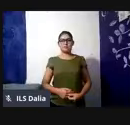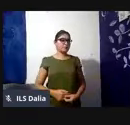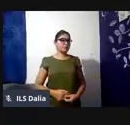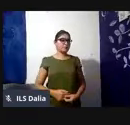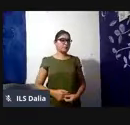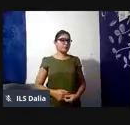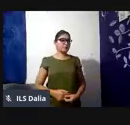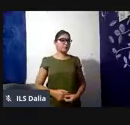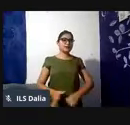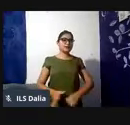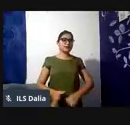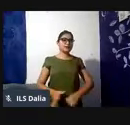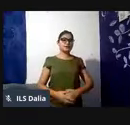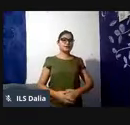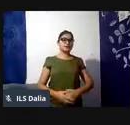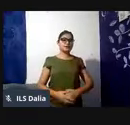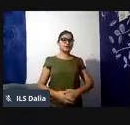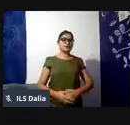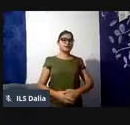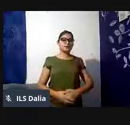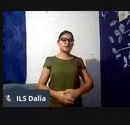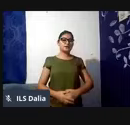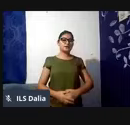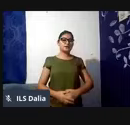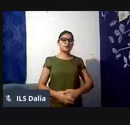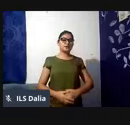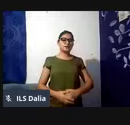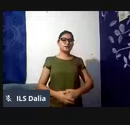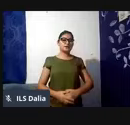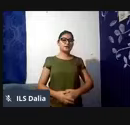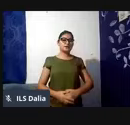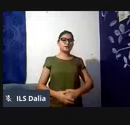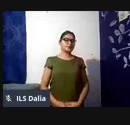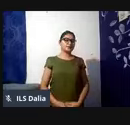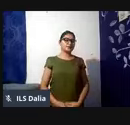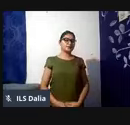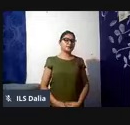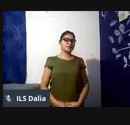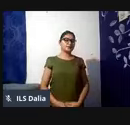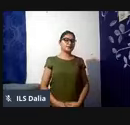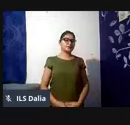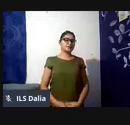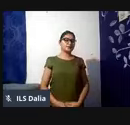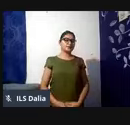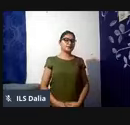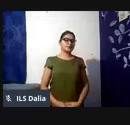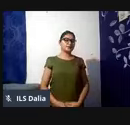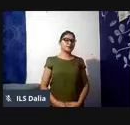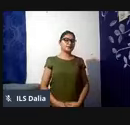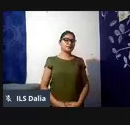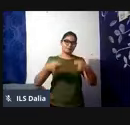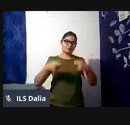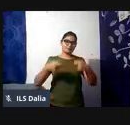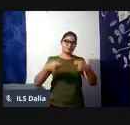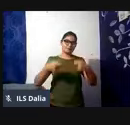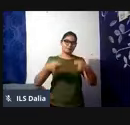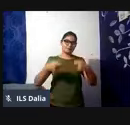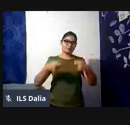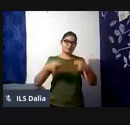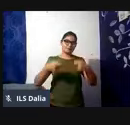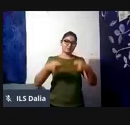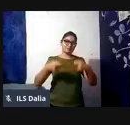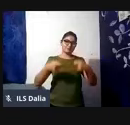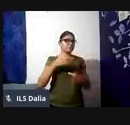un poco la mensaje instantánea, genial, pues ya son los chats. ¿Qué te puedo decir para la generación